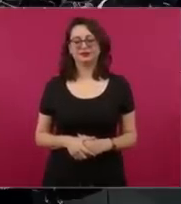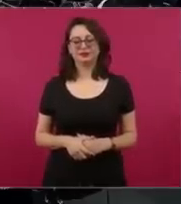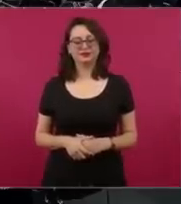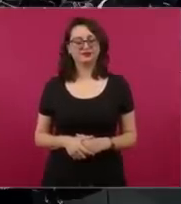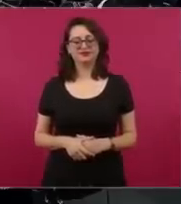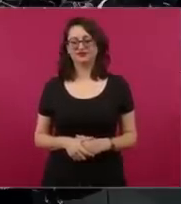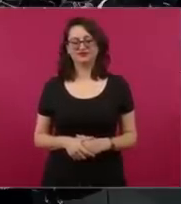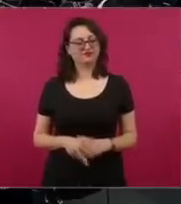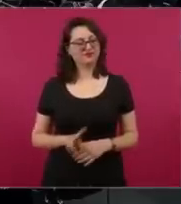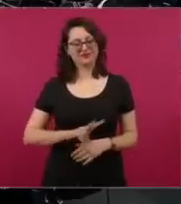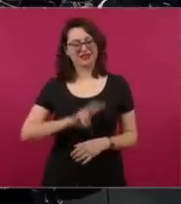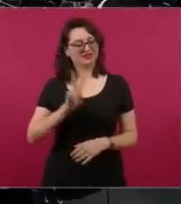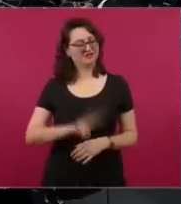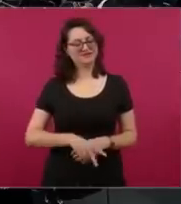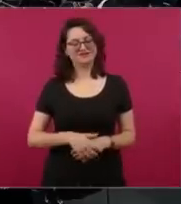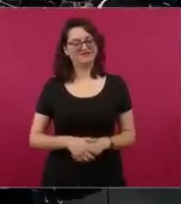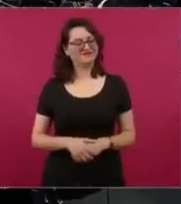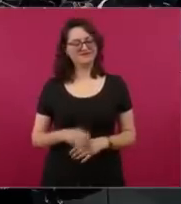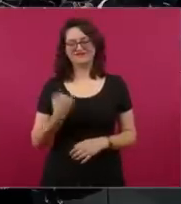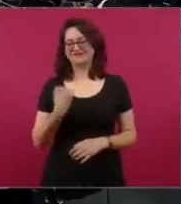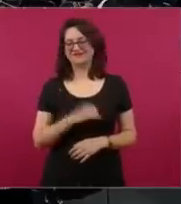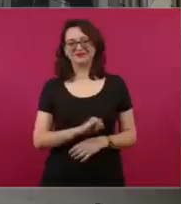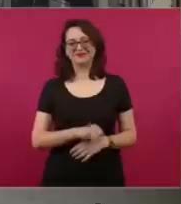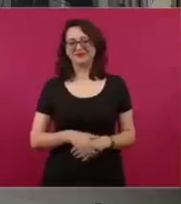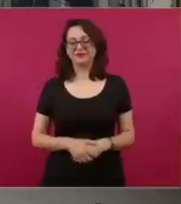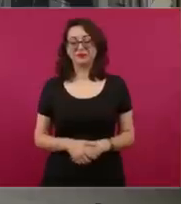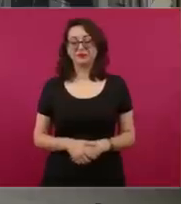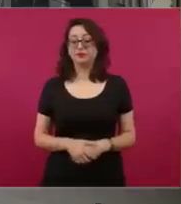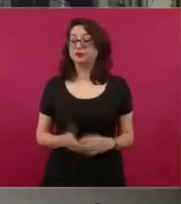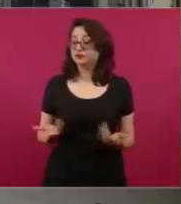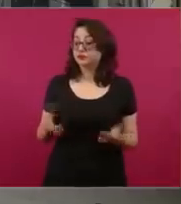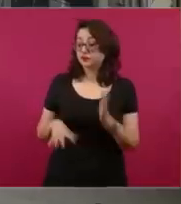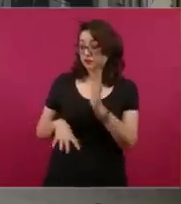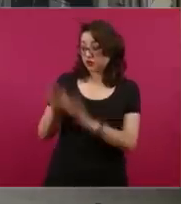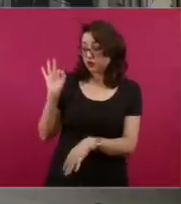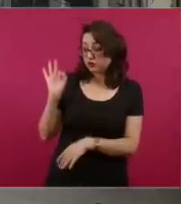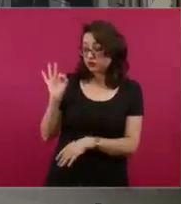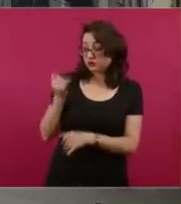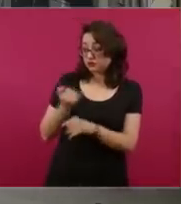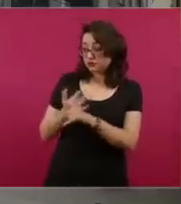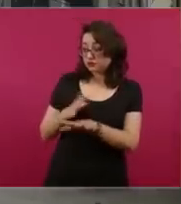pero es el colmo, pues. ¿No encontraste lo de este señor? A ver.